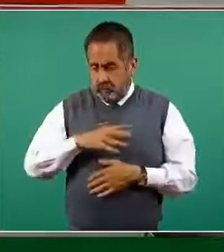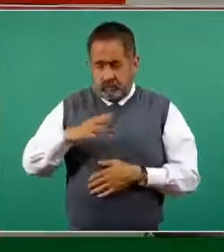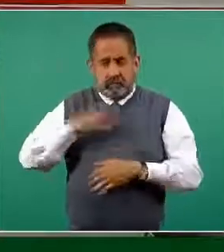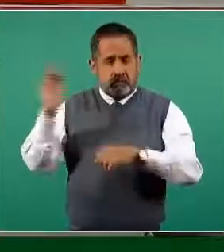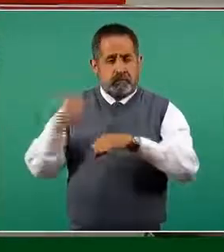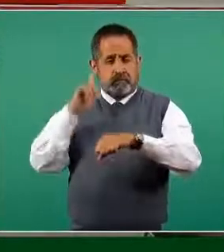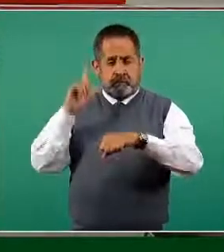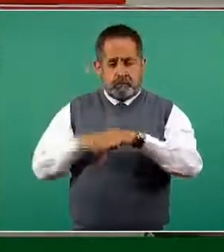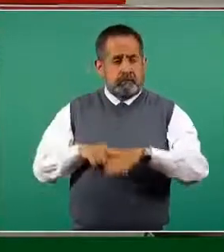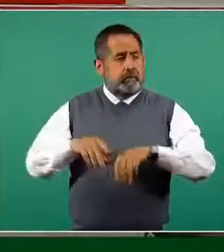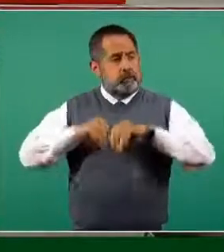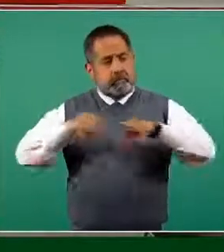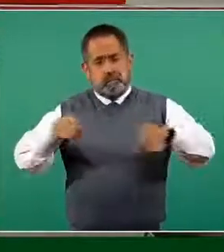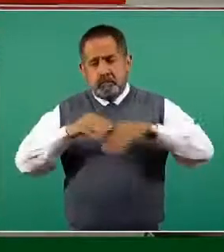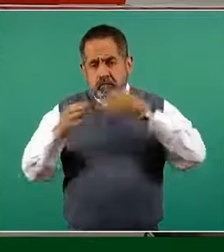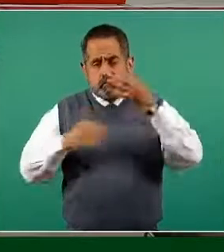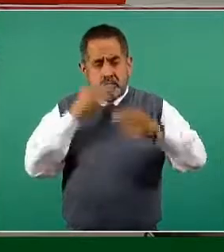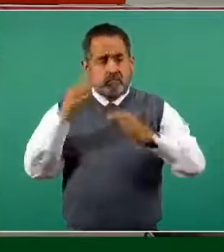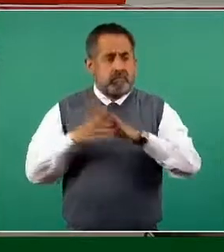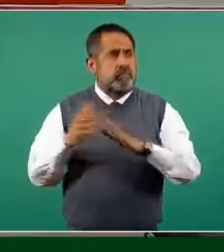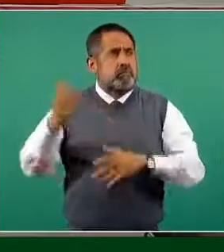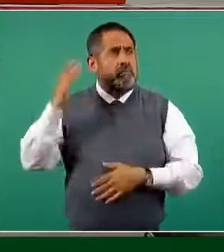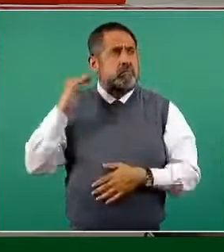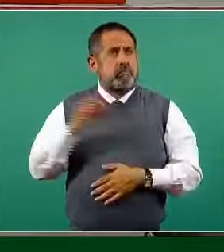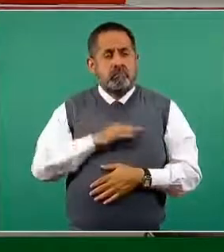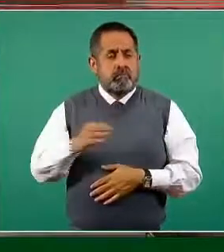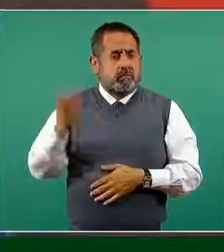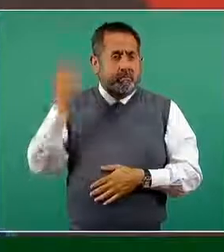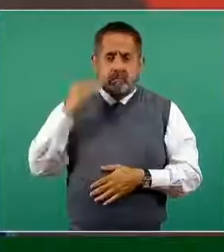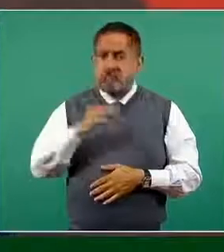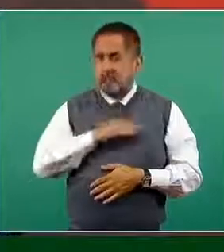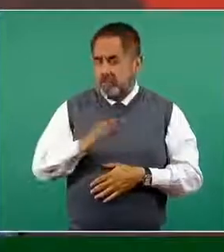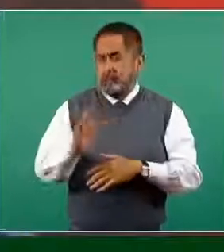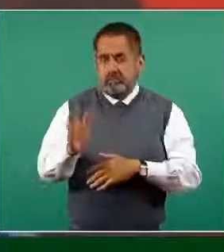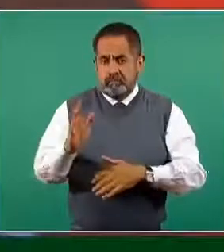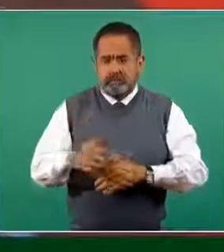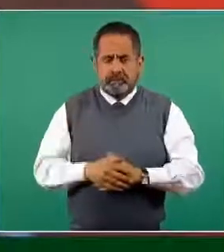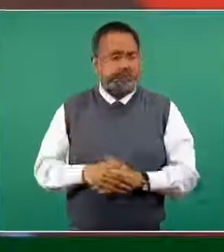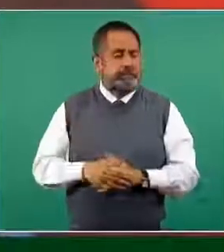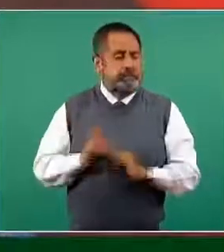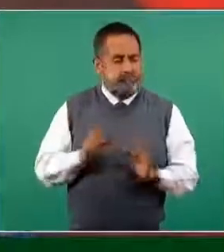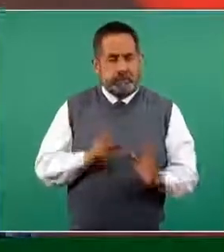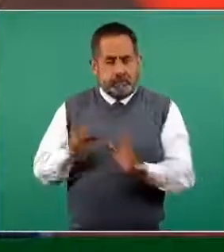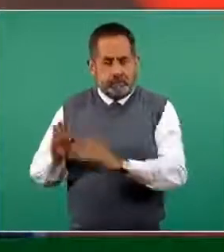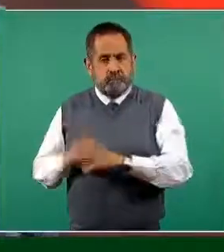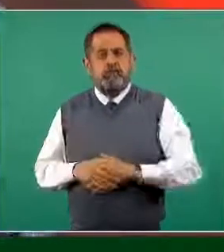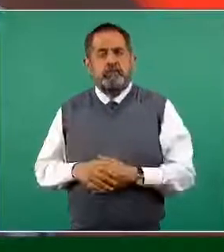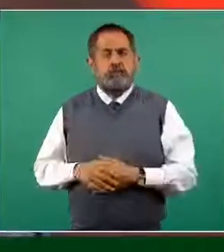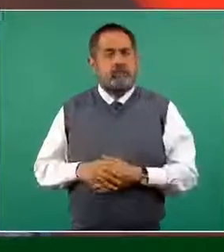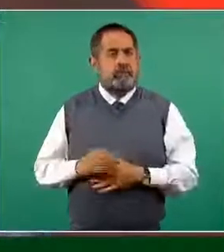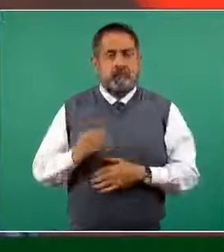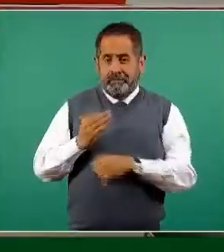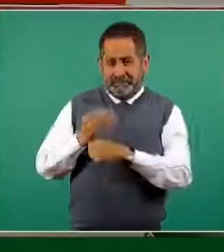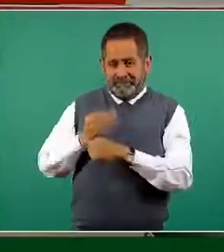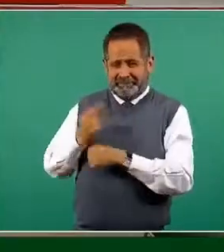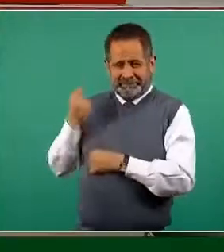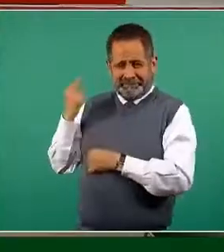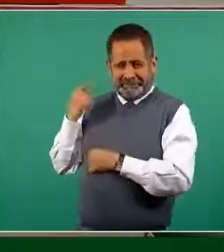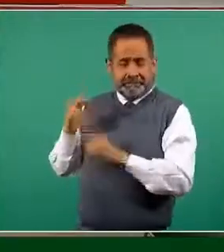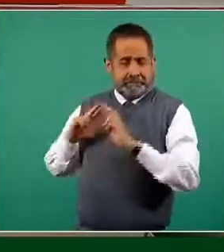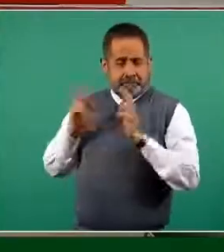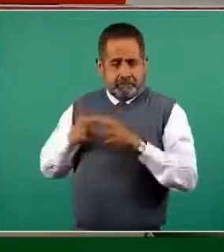Federal, emitió ya desde hace varias semanas. Ahora, por otro lado, justo ahora en la reunión en la que